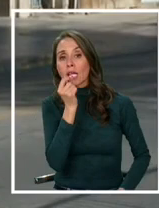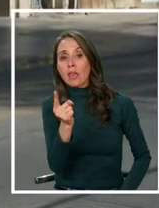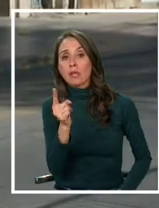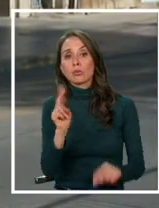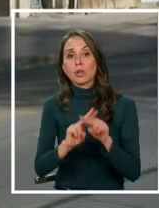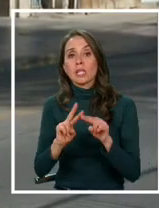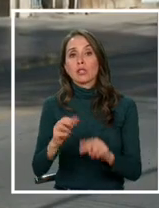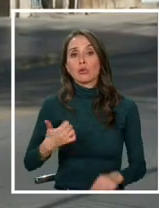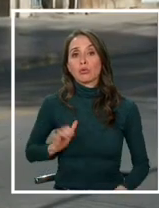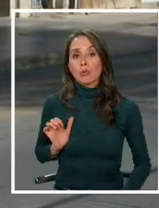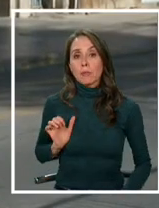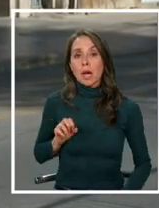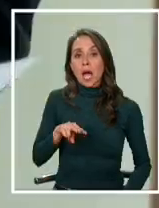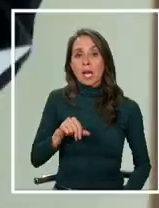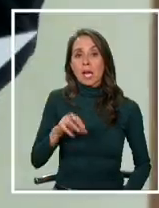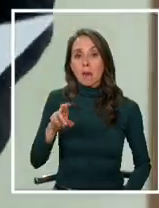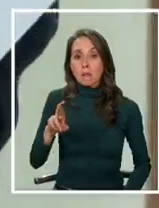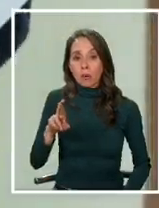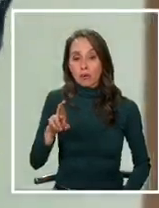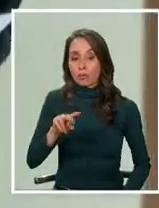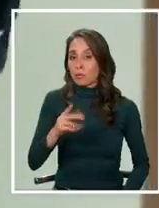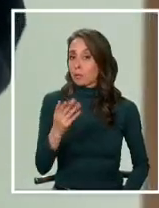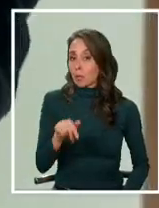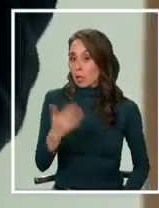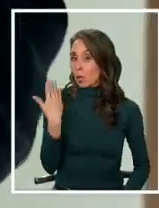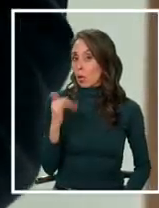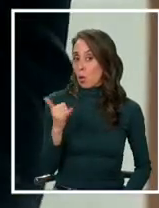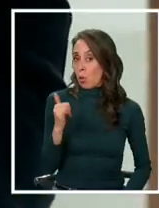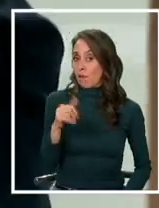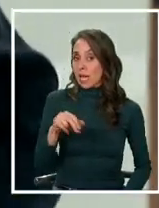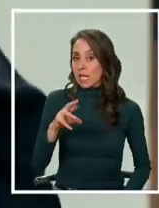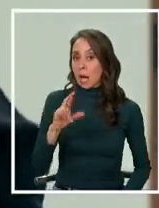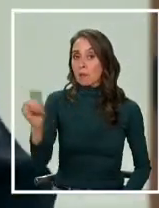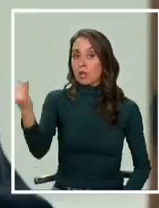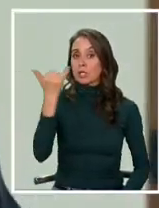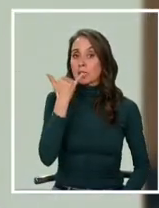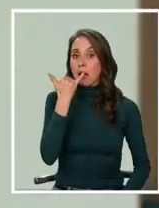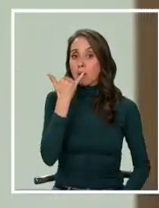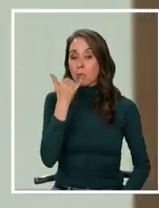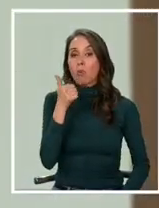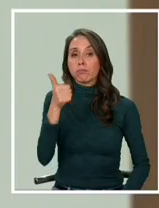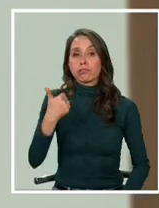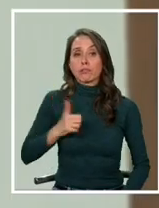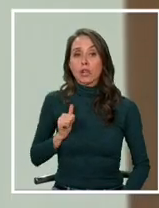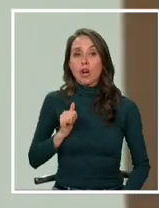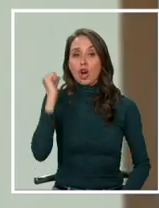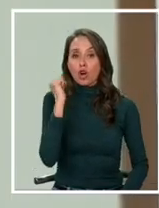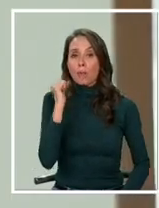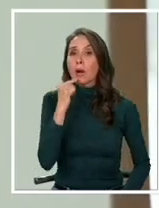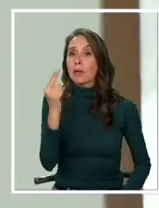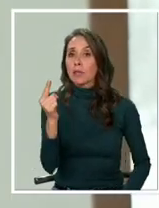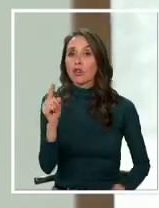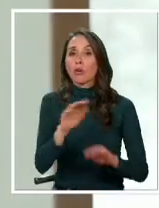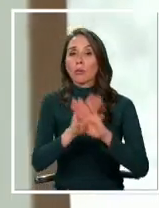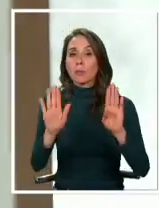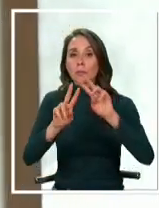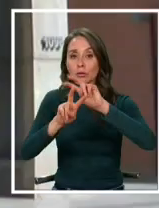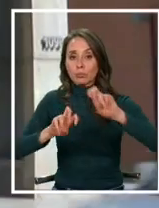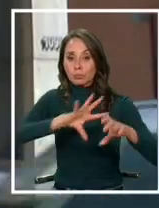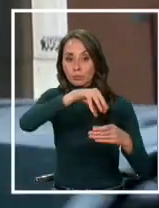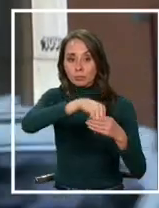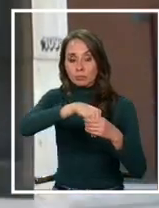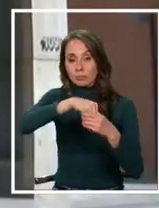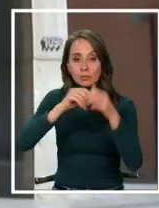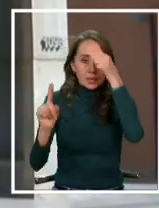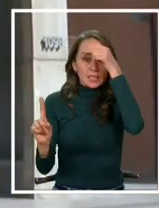efectuó el subprefecto namor este jueves namor recibió una llamada de la prefectura de copiapó Para comunicarle que había concluido un Mario